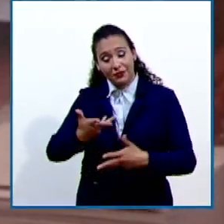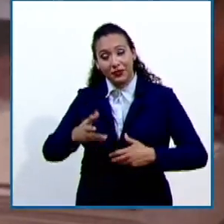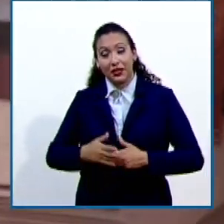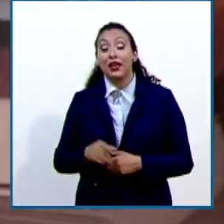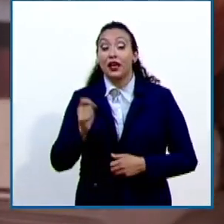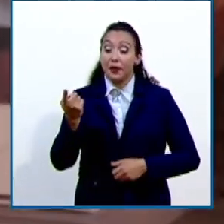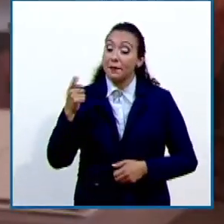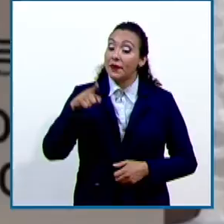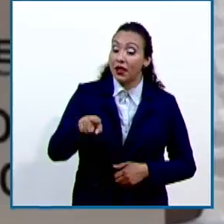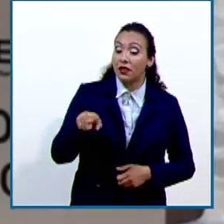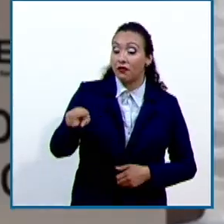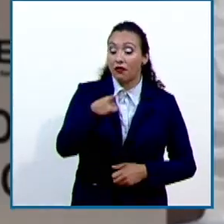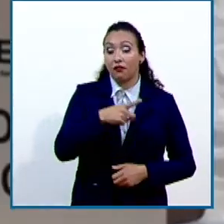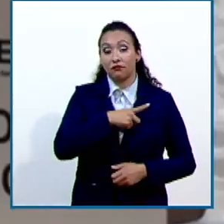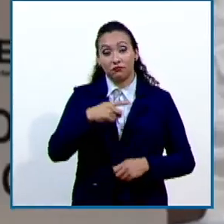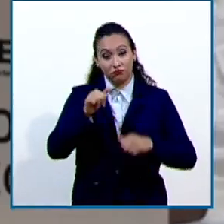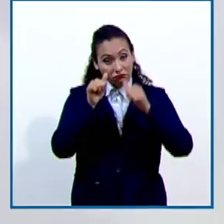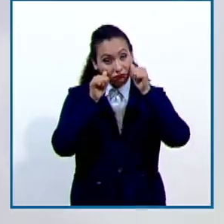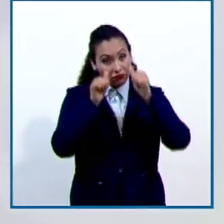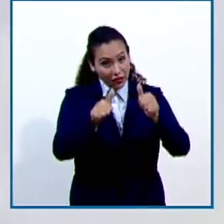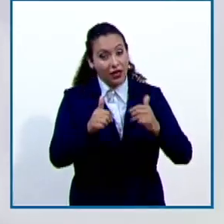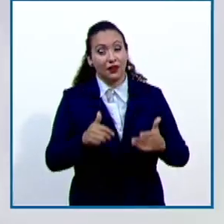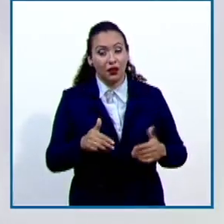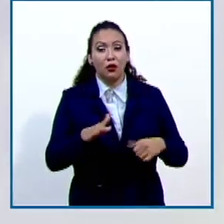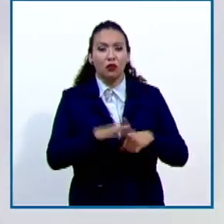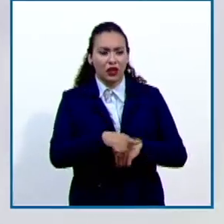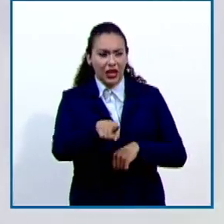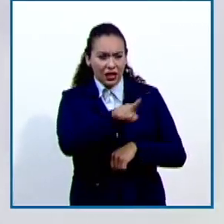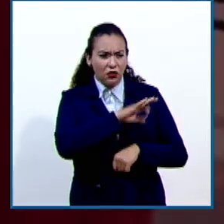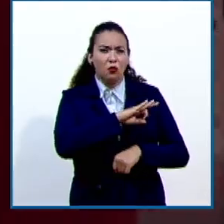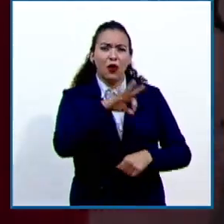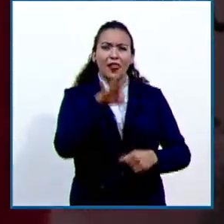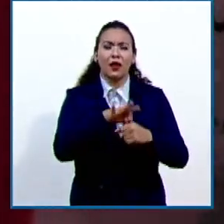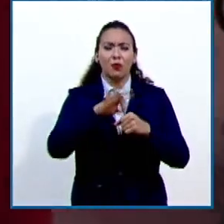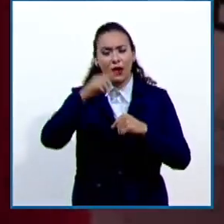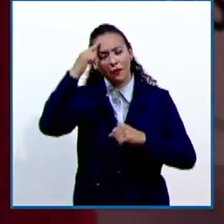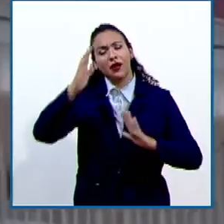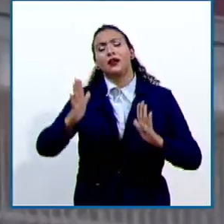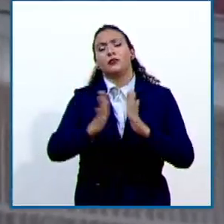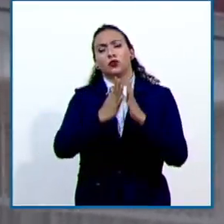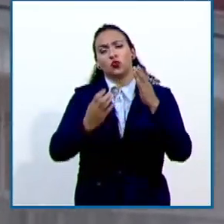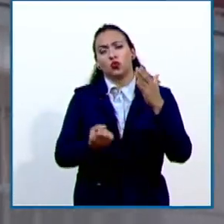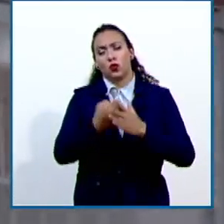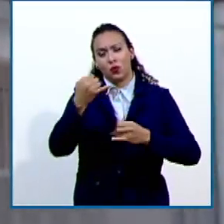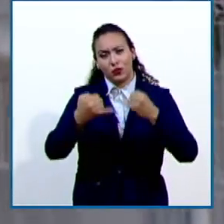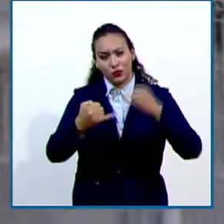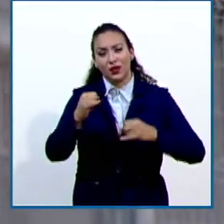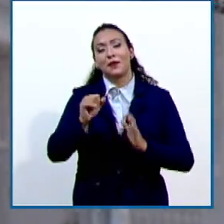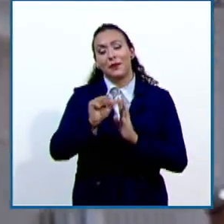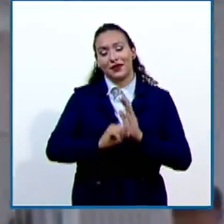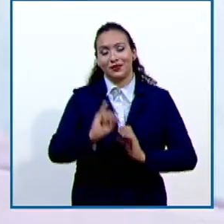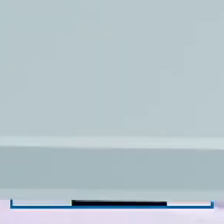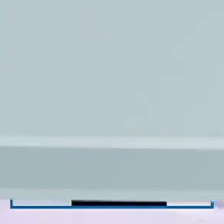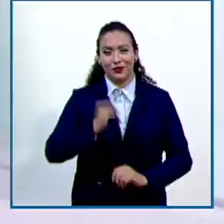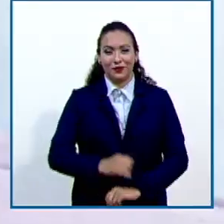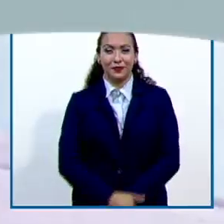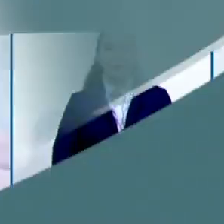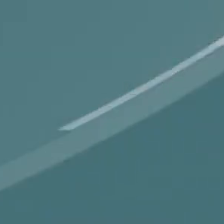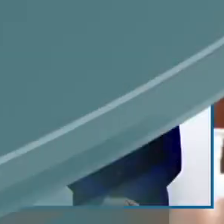ordenó que determine la posibilidad de que puedan ejercer su voto en la elección del Poder Judicial del próximo junio.